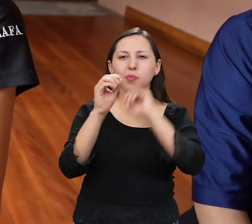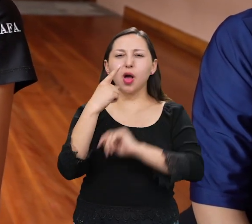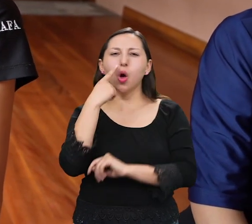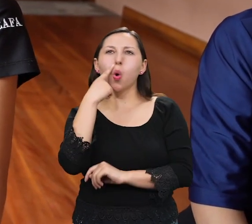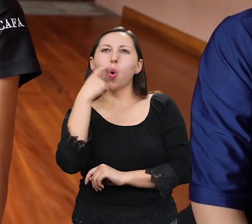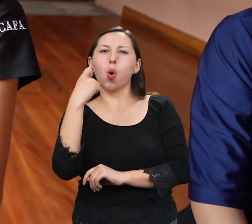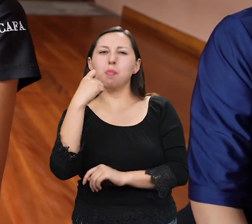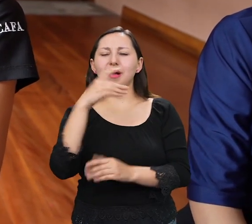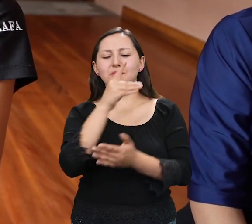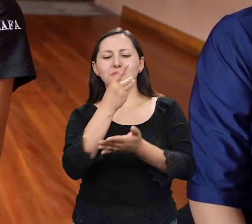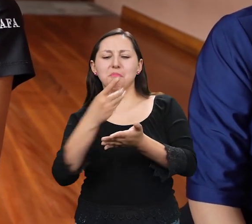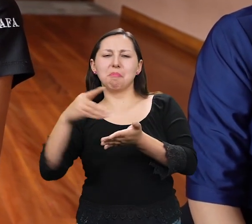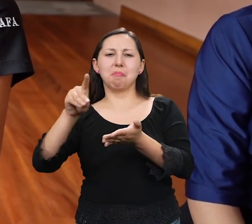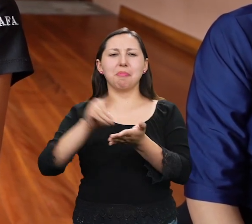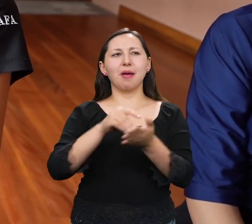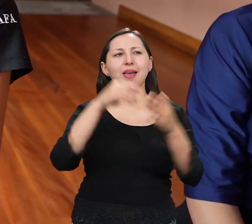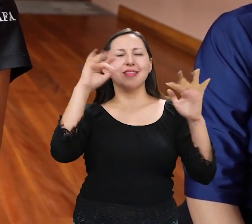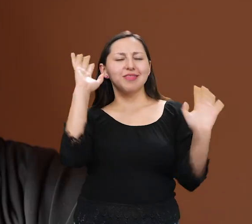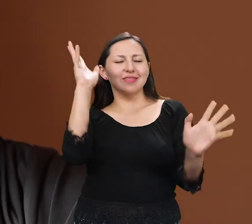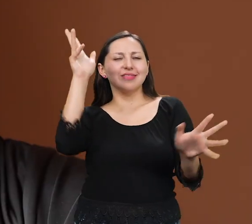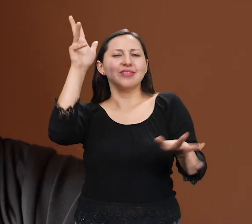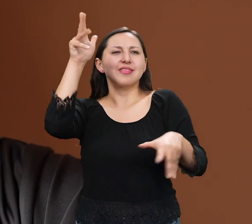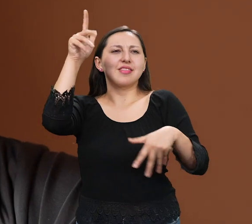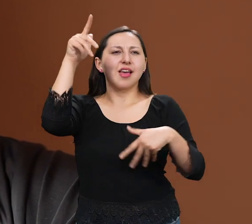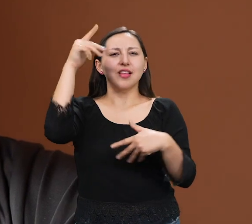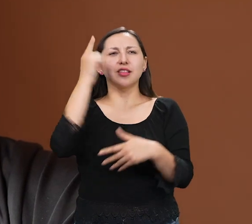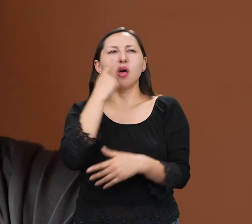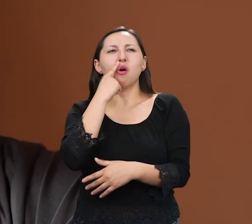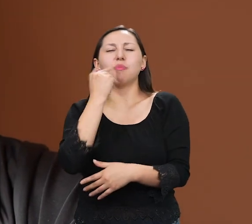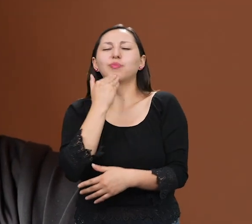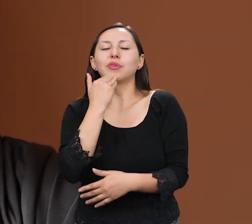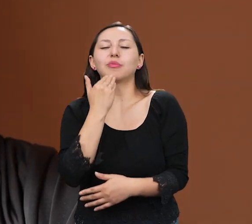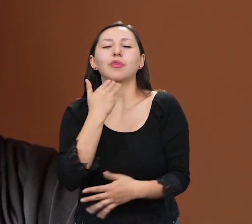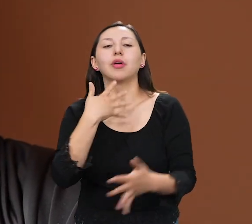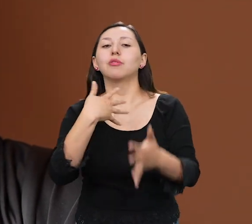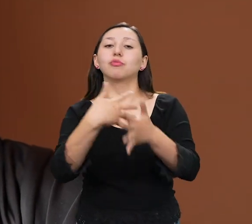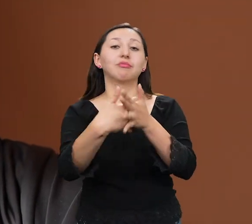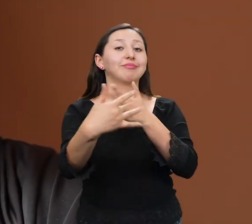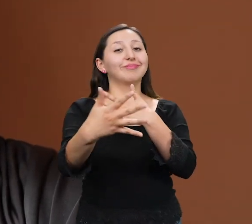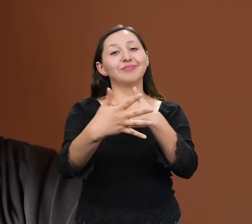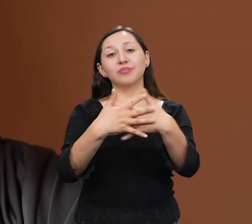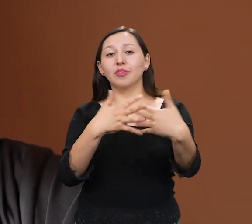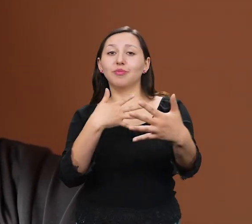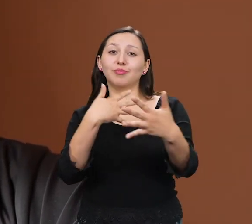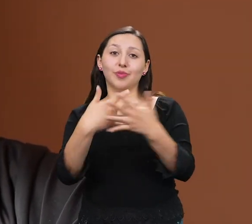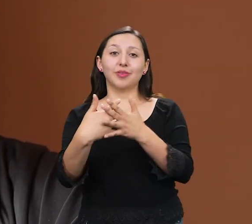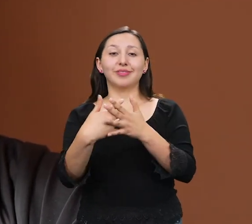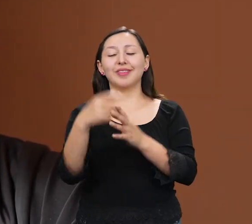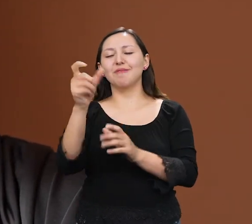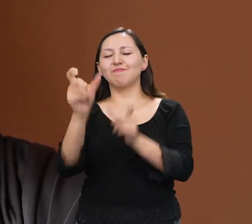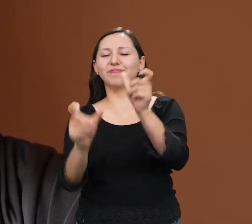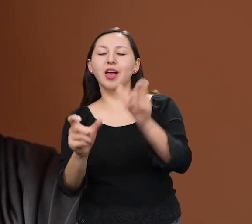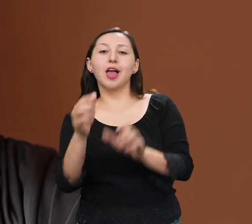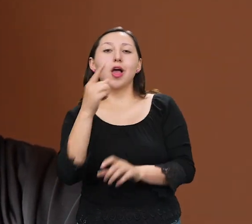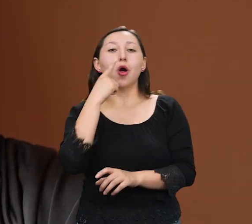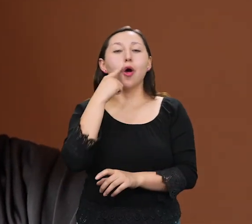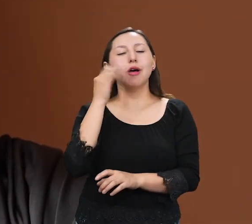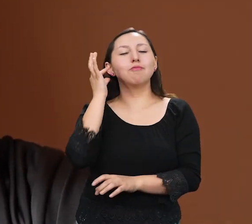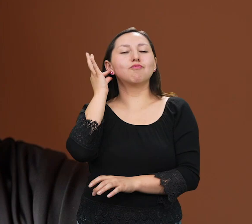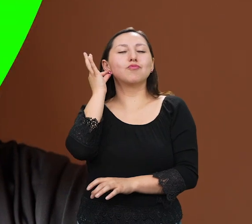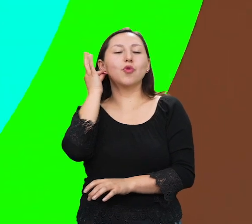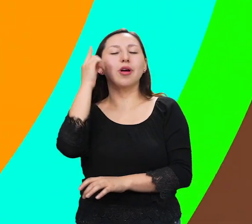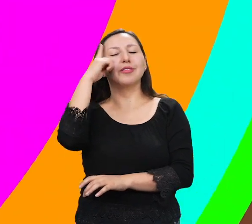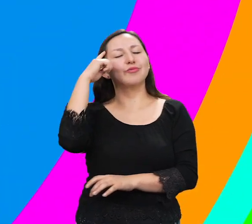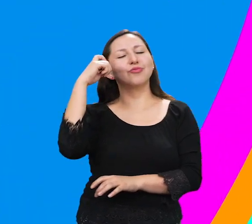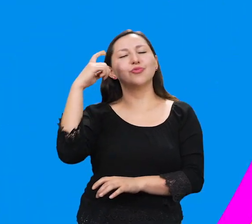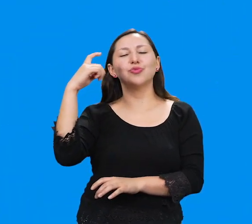bailarín hombre. Sin embargo, la danza me ha enseñado que puedes ser diferente y puedes cumplir tus sueños con